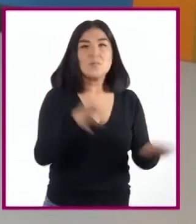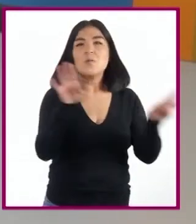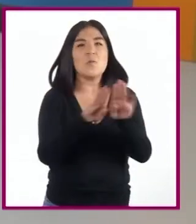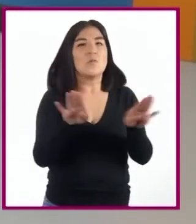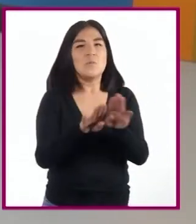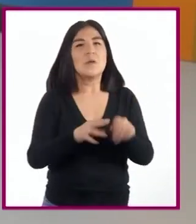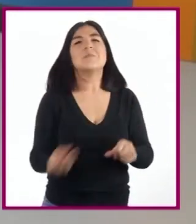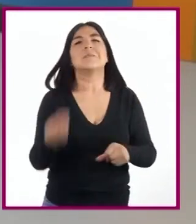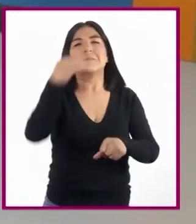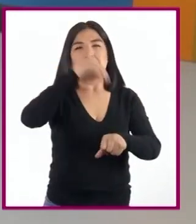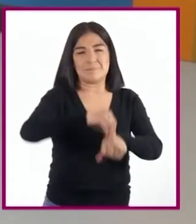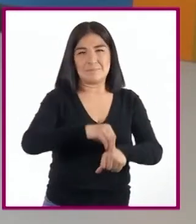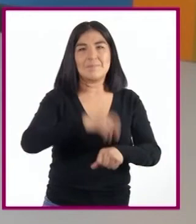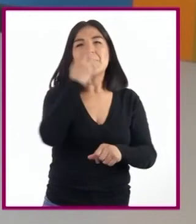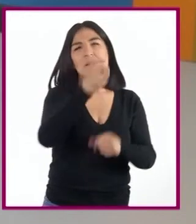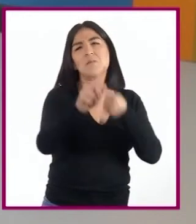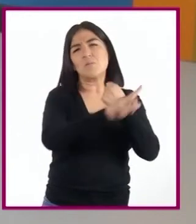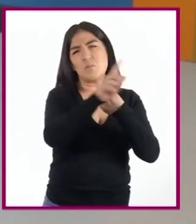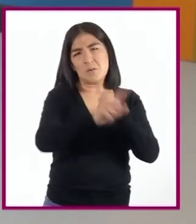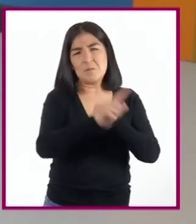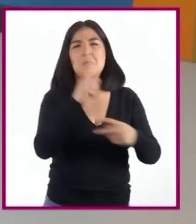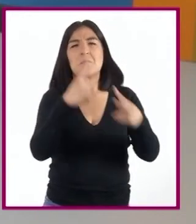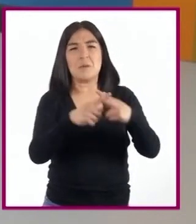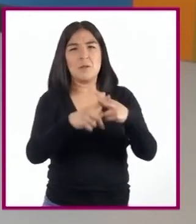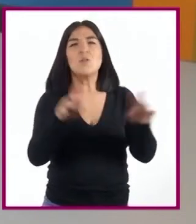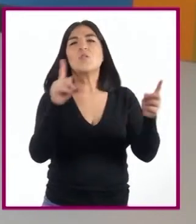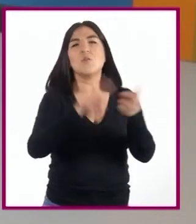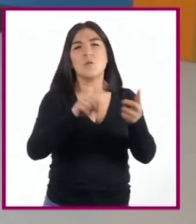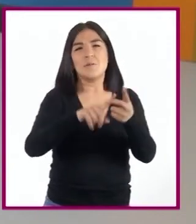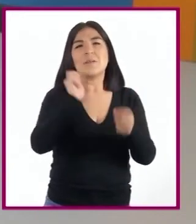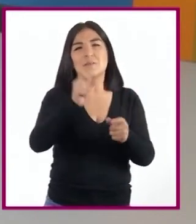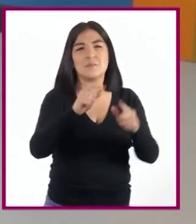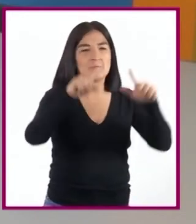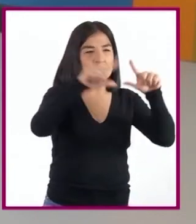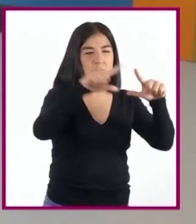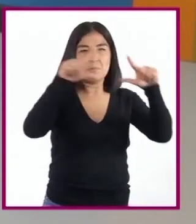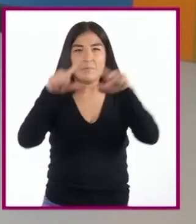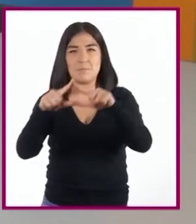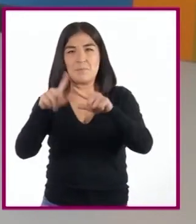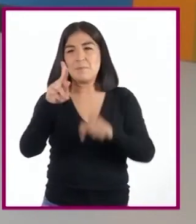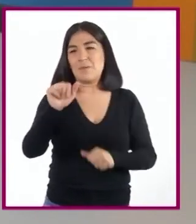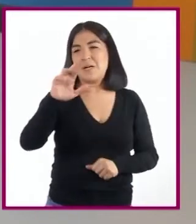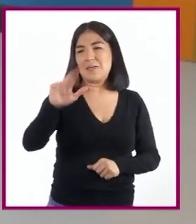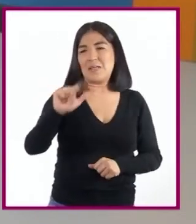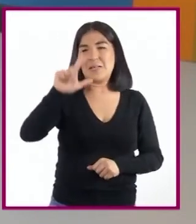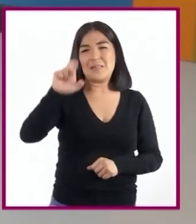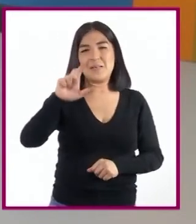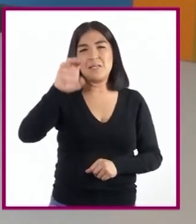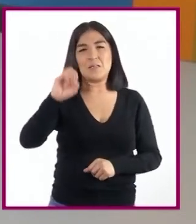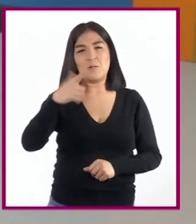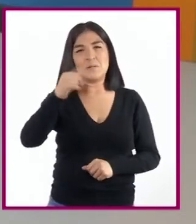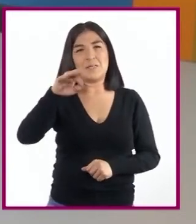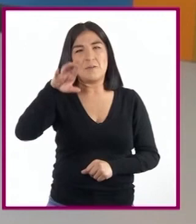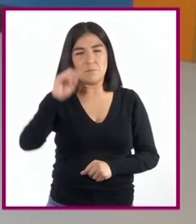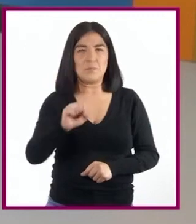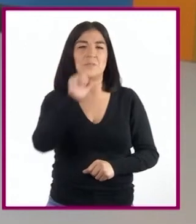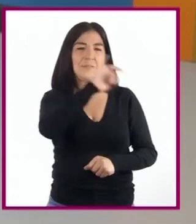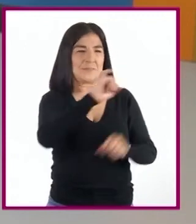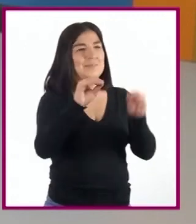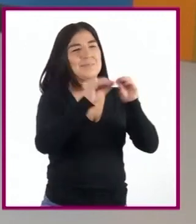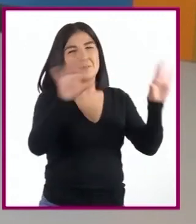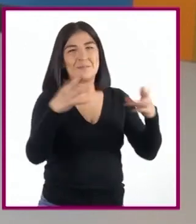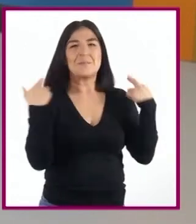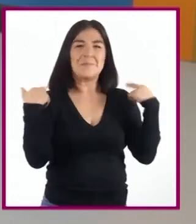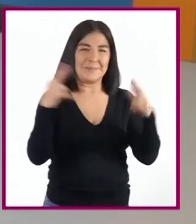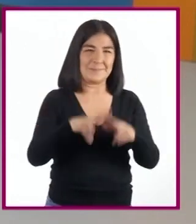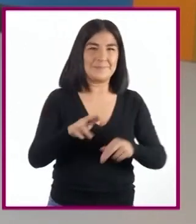podían aplicarse a situaciones en donde intervengan el trazo de paralelogramos, maestra Carmen. Por supuesto, maestro